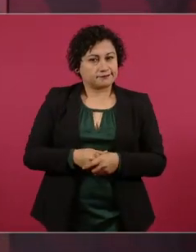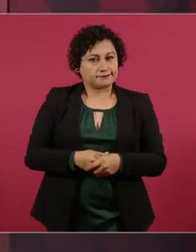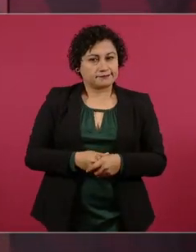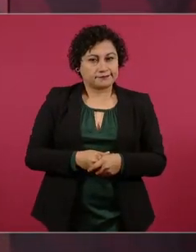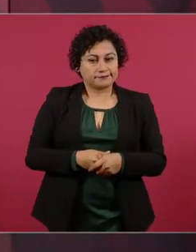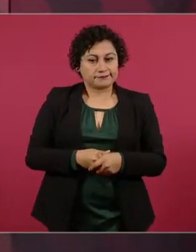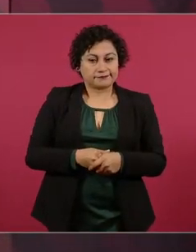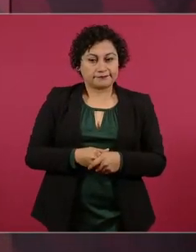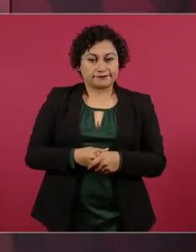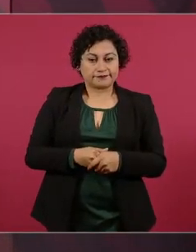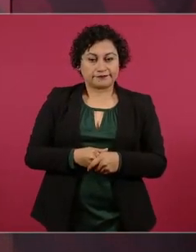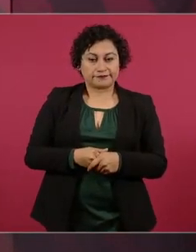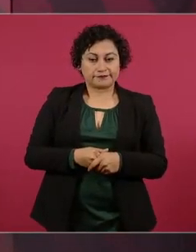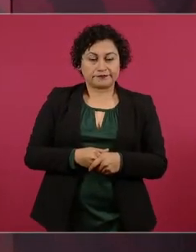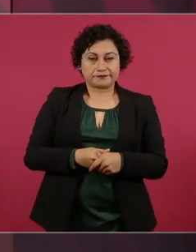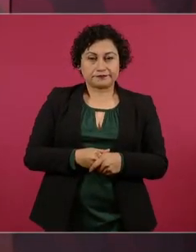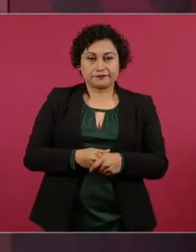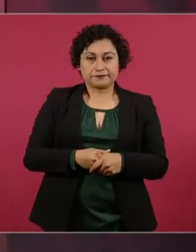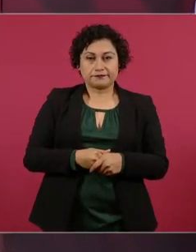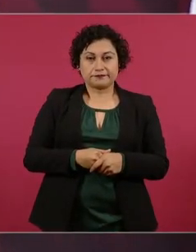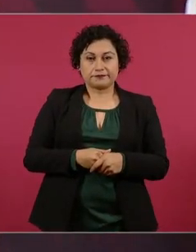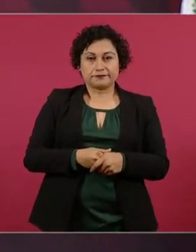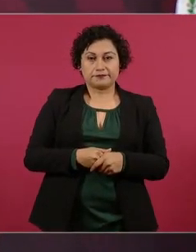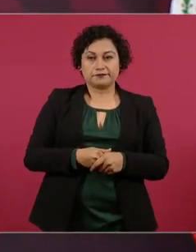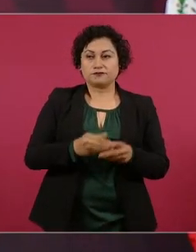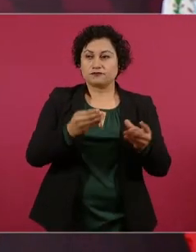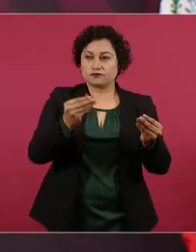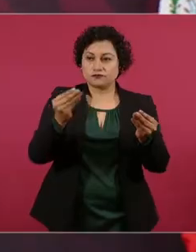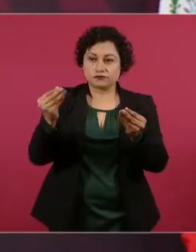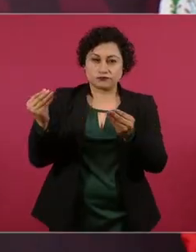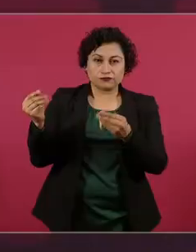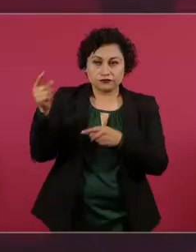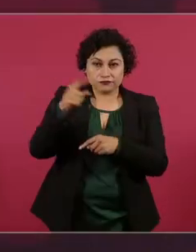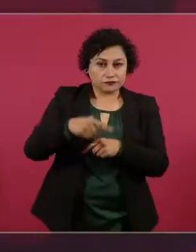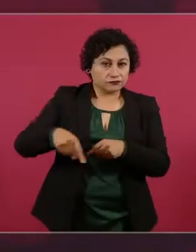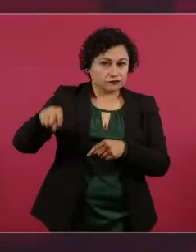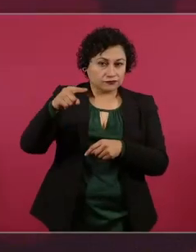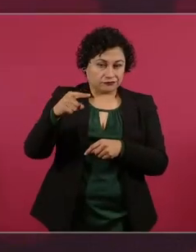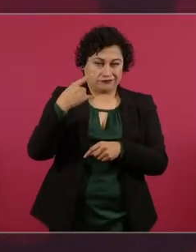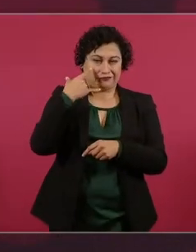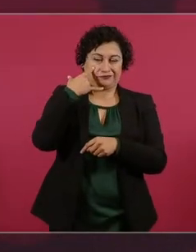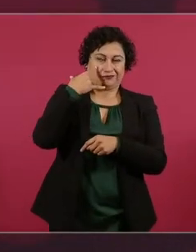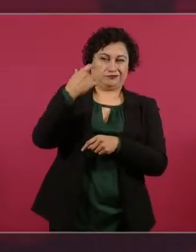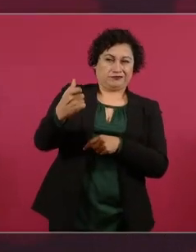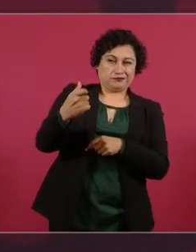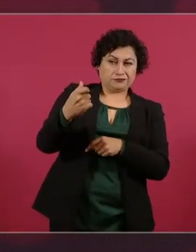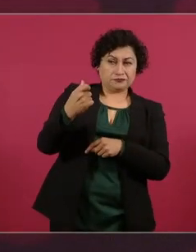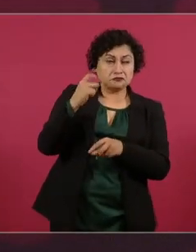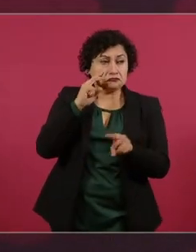y muchos camajanes. Los jóvenes no estaban ahí,